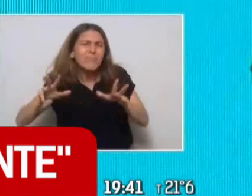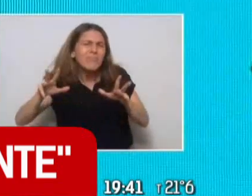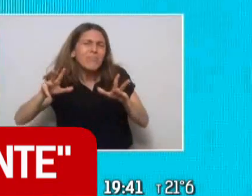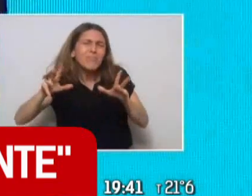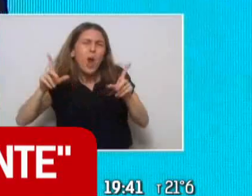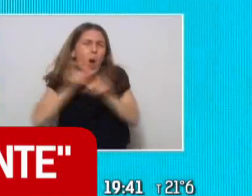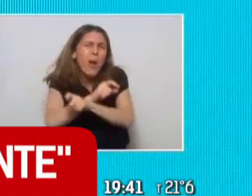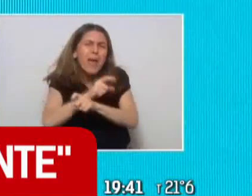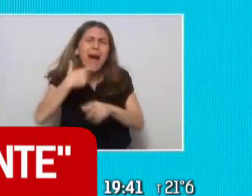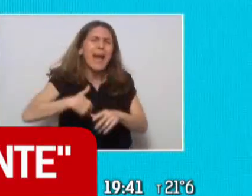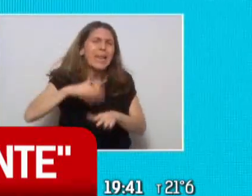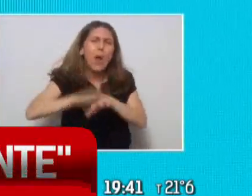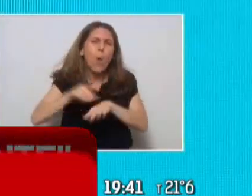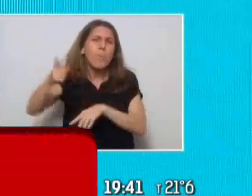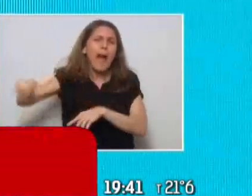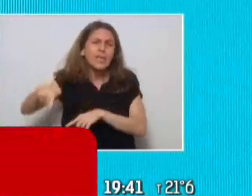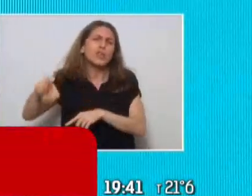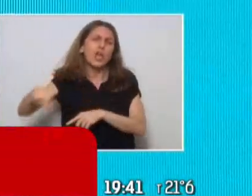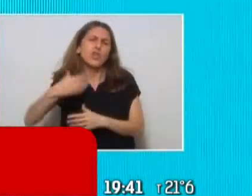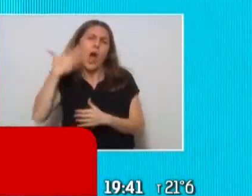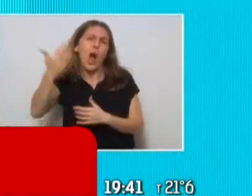Y hablan y escriben.